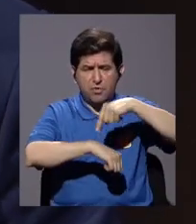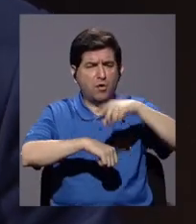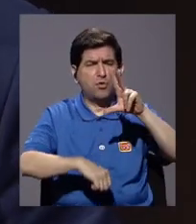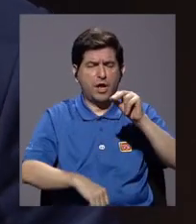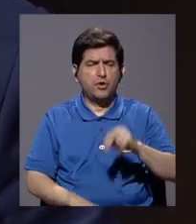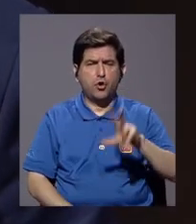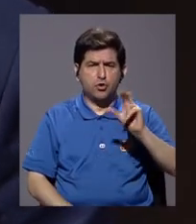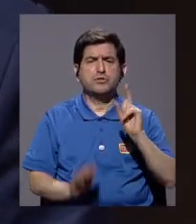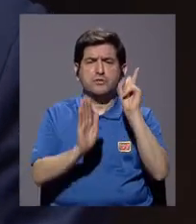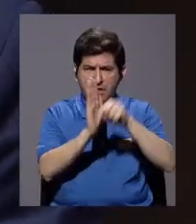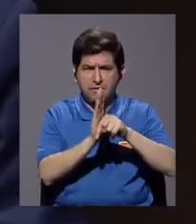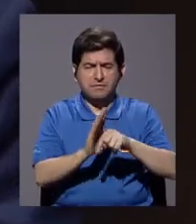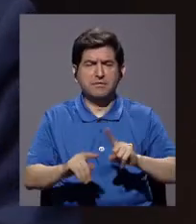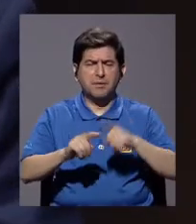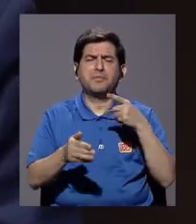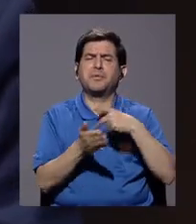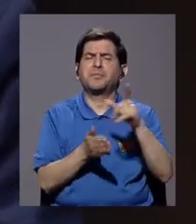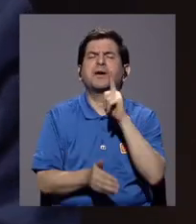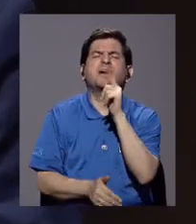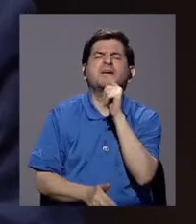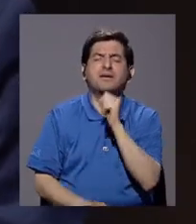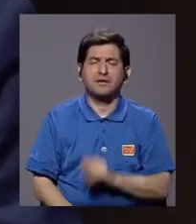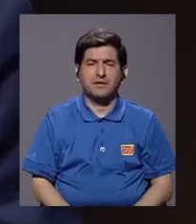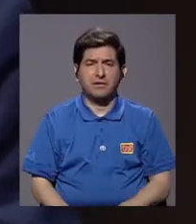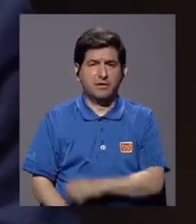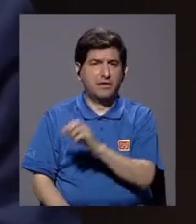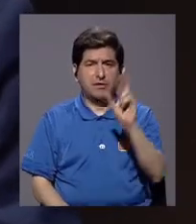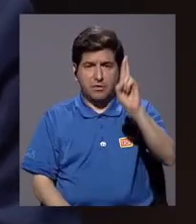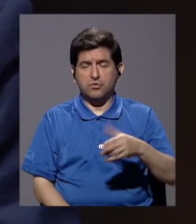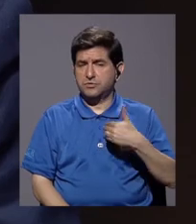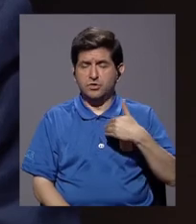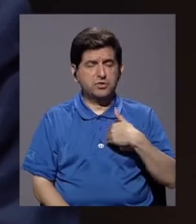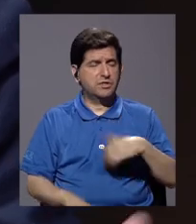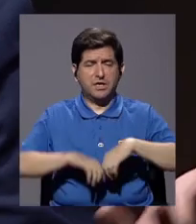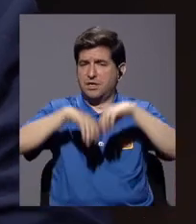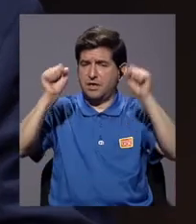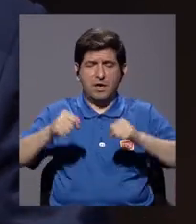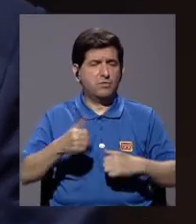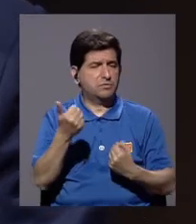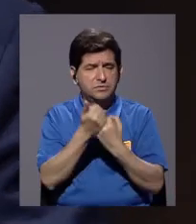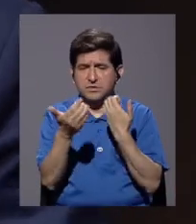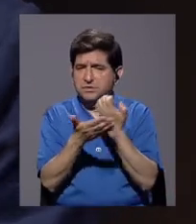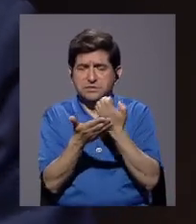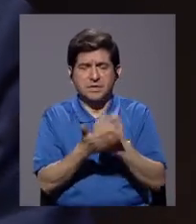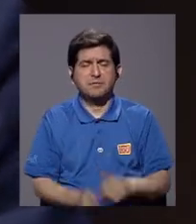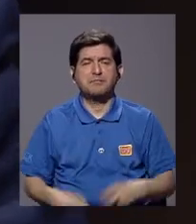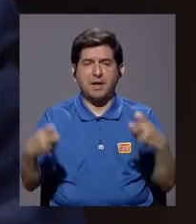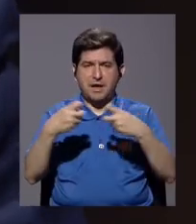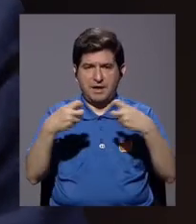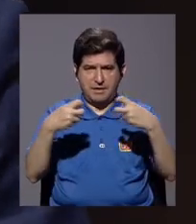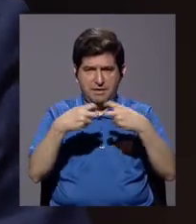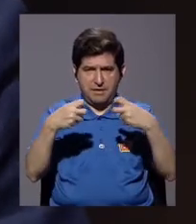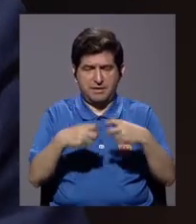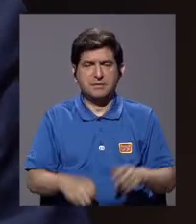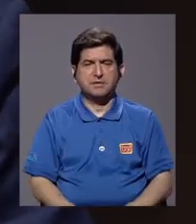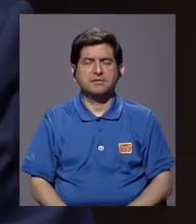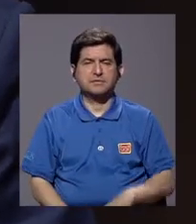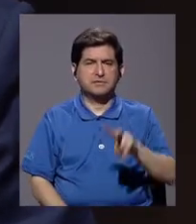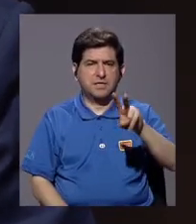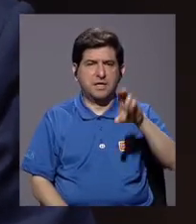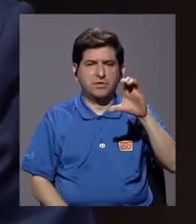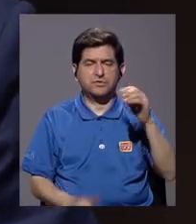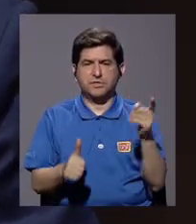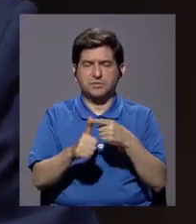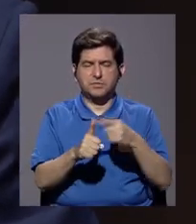media hora. Bueno, pues ¿quién lo paga? Costa Rica no tiene un sistema subsidiado. La electricidad tiene 200